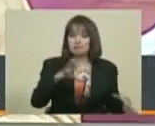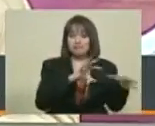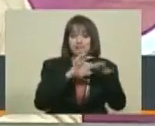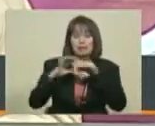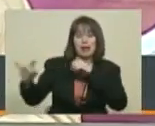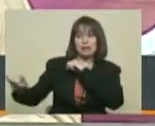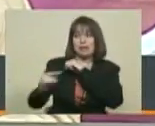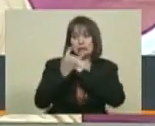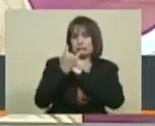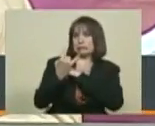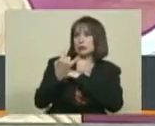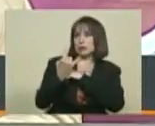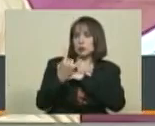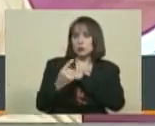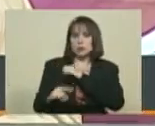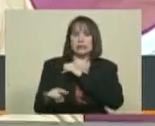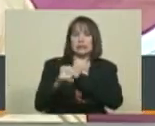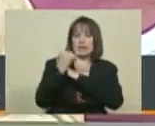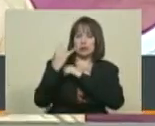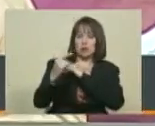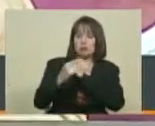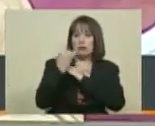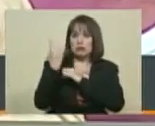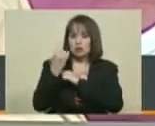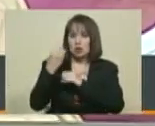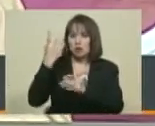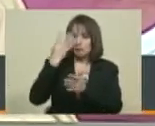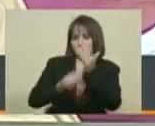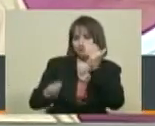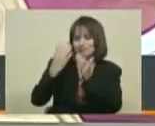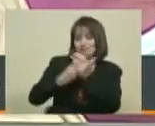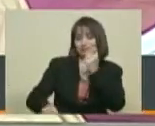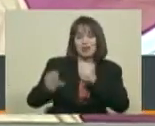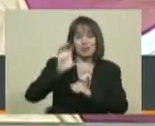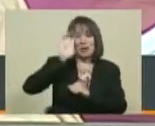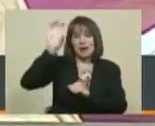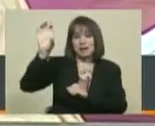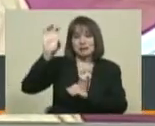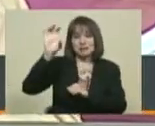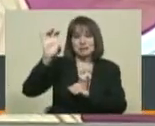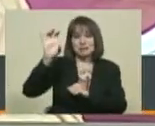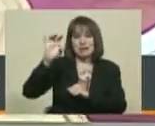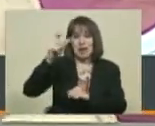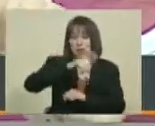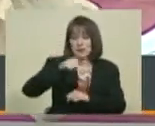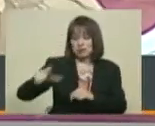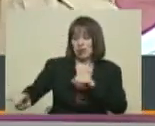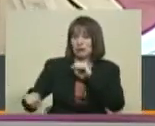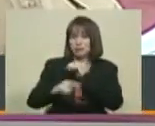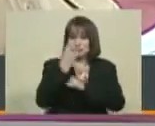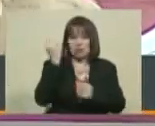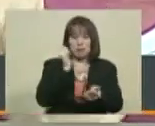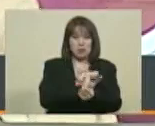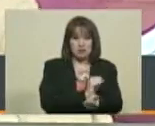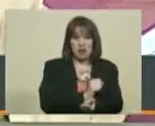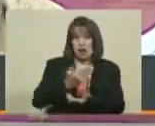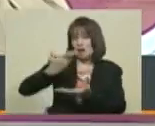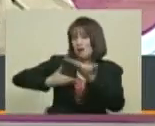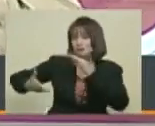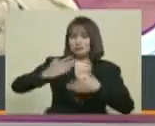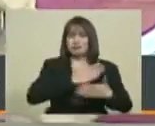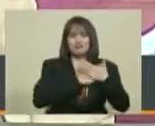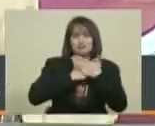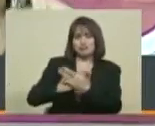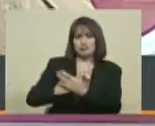traición y que muchos de los corruptos hoy huidos del país y muchos de los corruptos hoy presos colaboraron